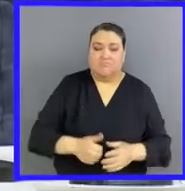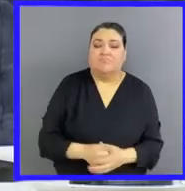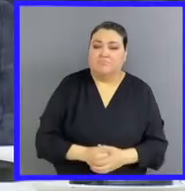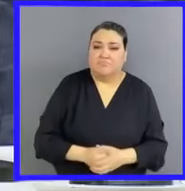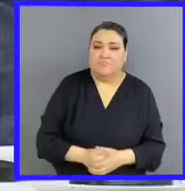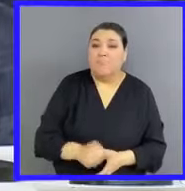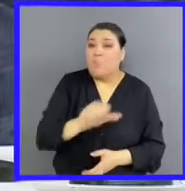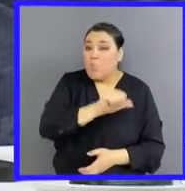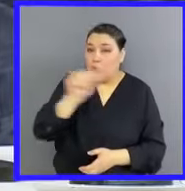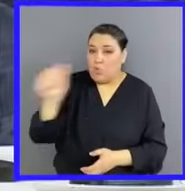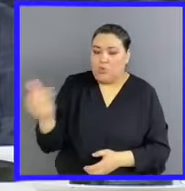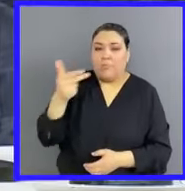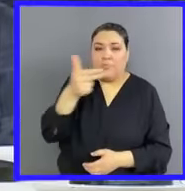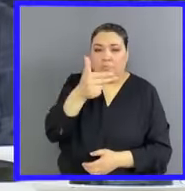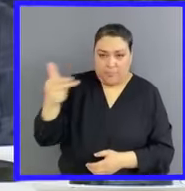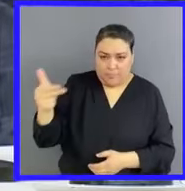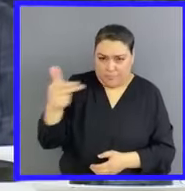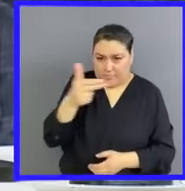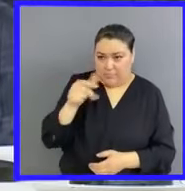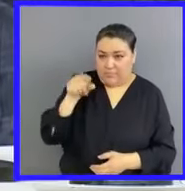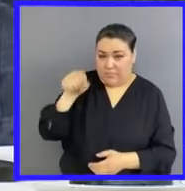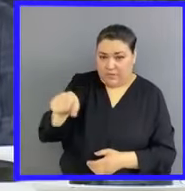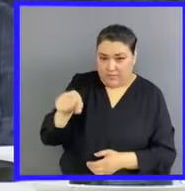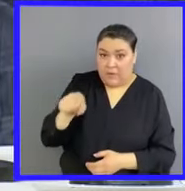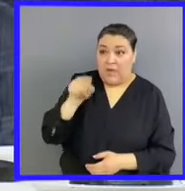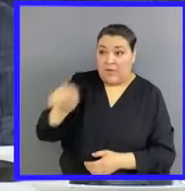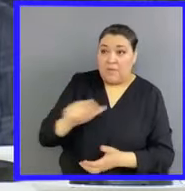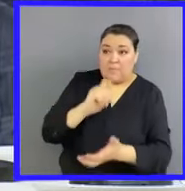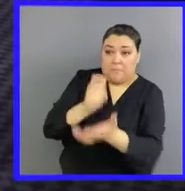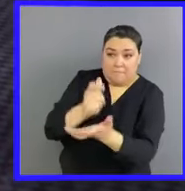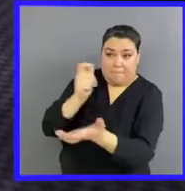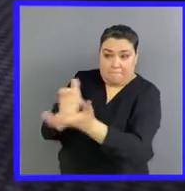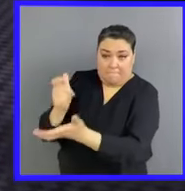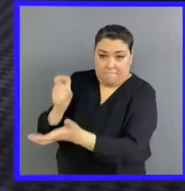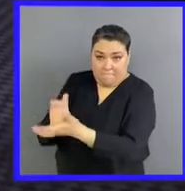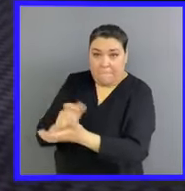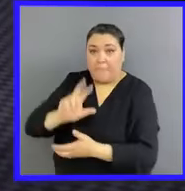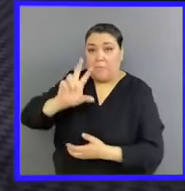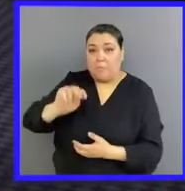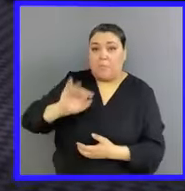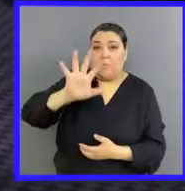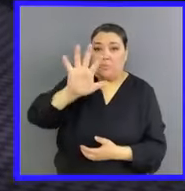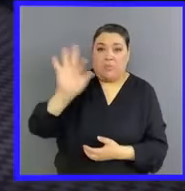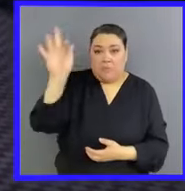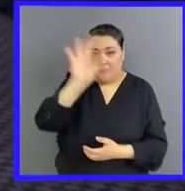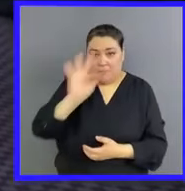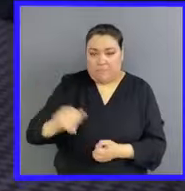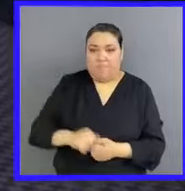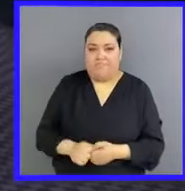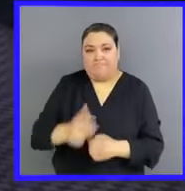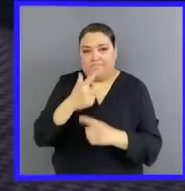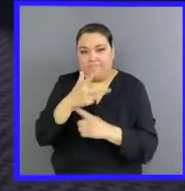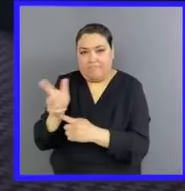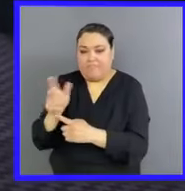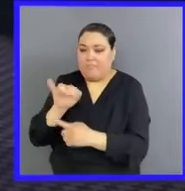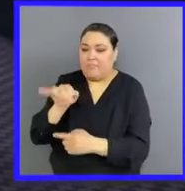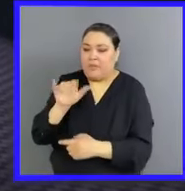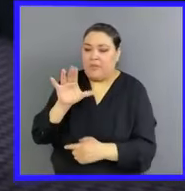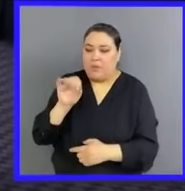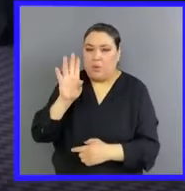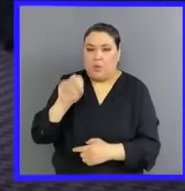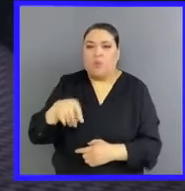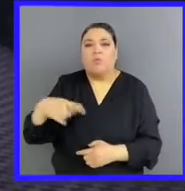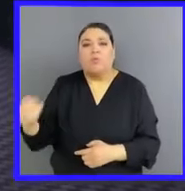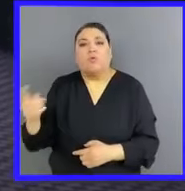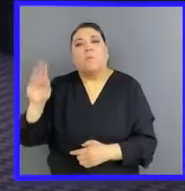hoteles, vamos en 85%. Con imágenes de Jacobo Parrilla y Alejandro